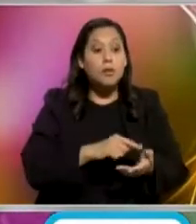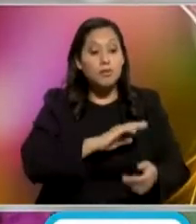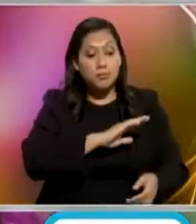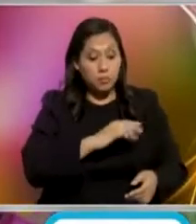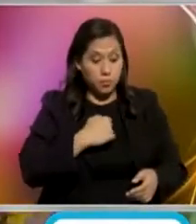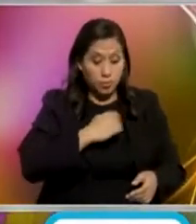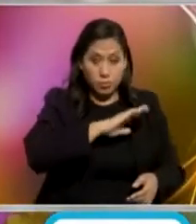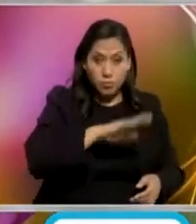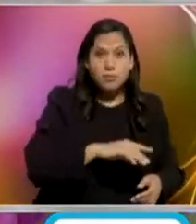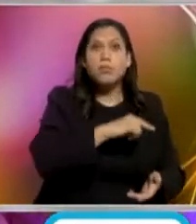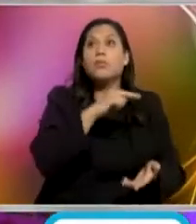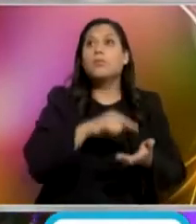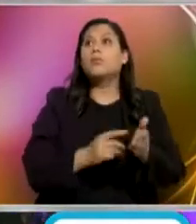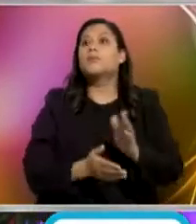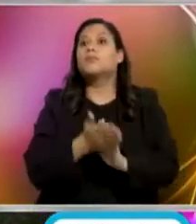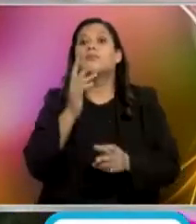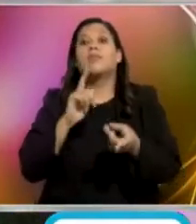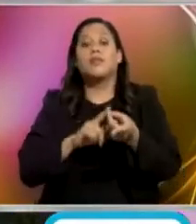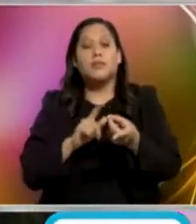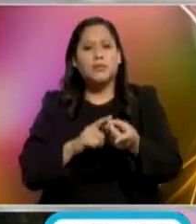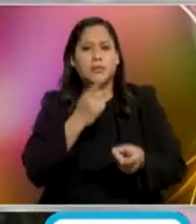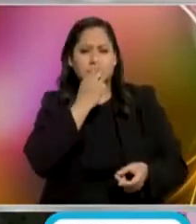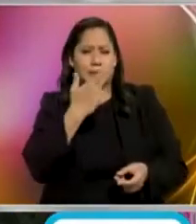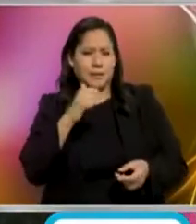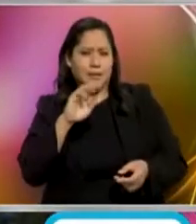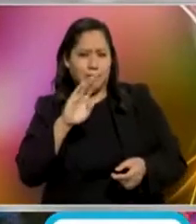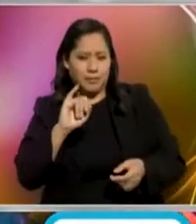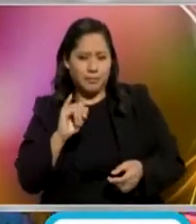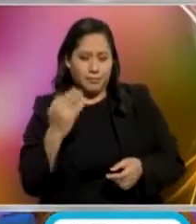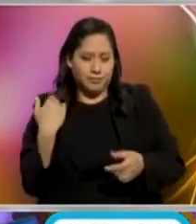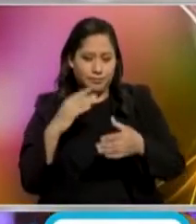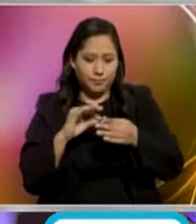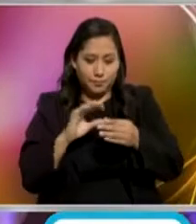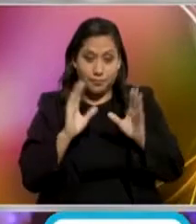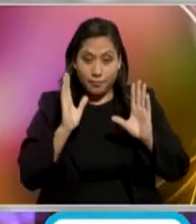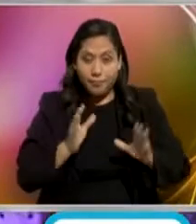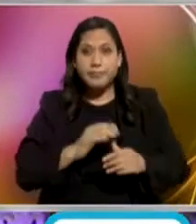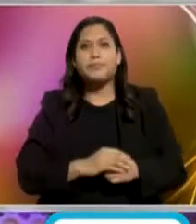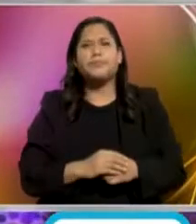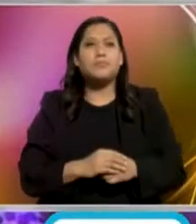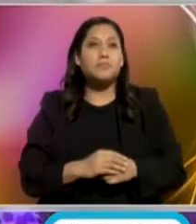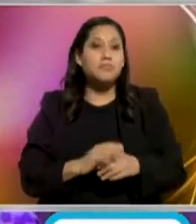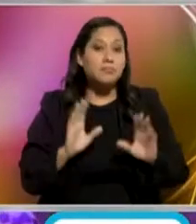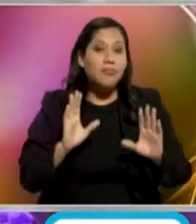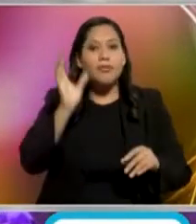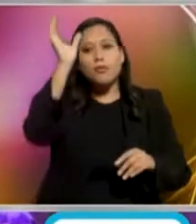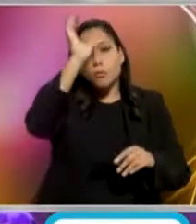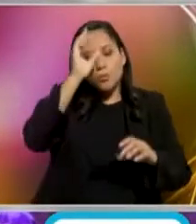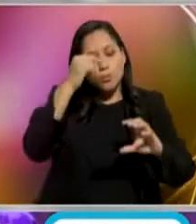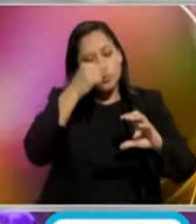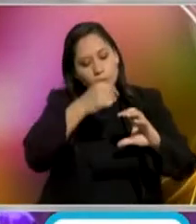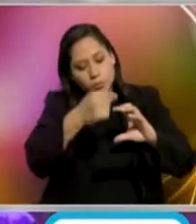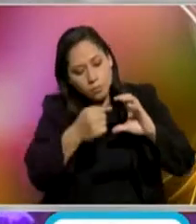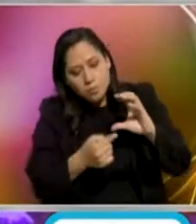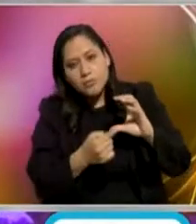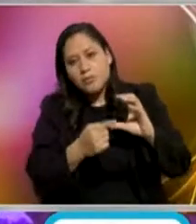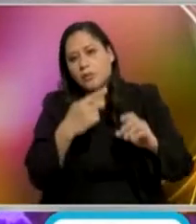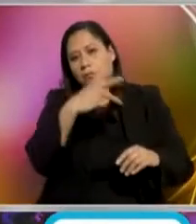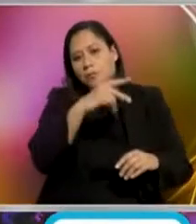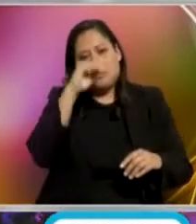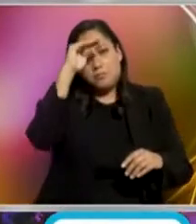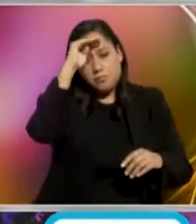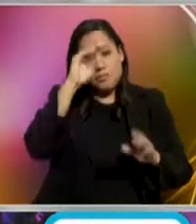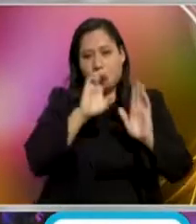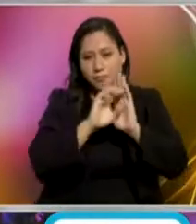muerte. Y como bien decía Gaby, pues estamos hablando, por ejemplo, de, pues cada cultura tenía su concepción, ¿no? Por